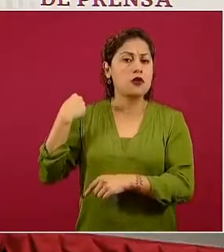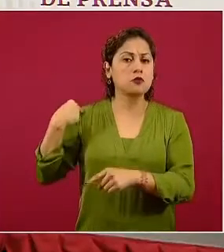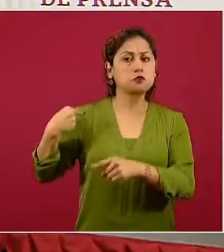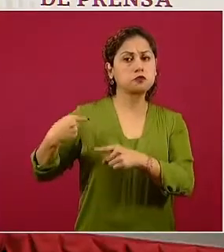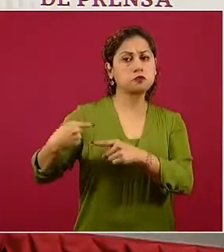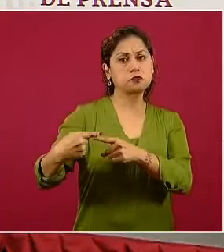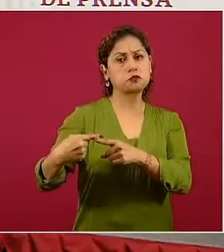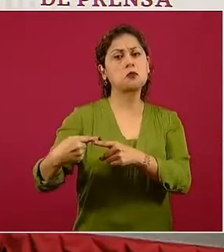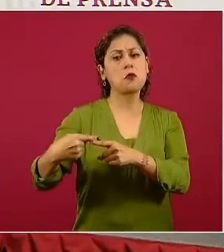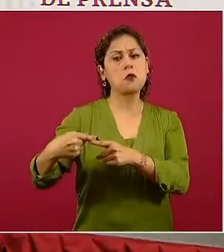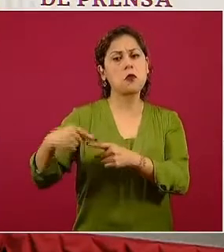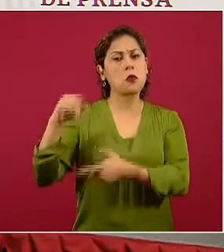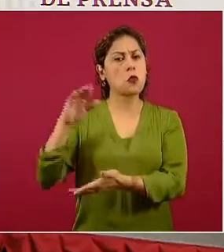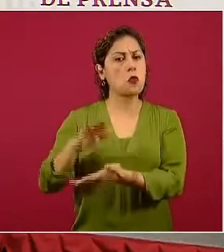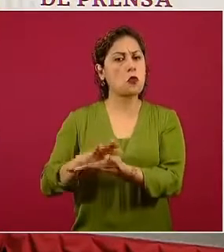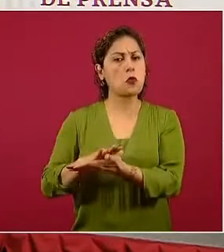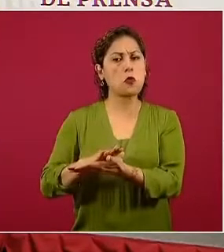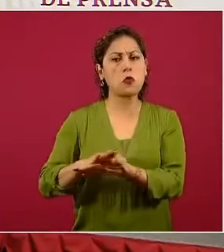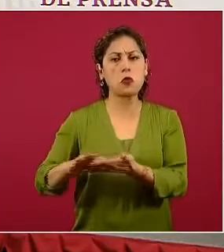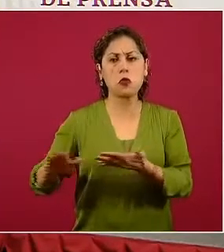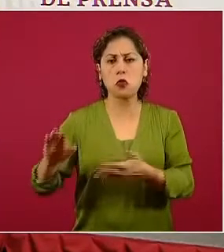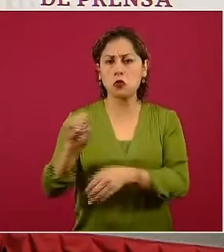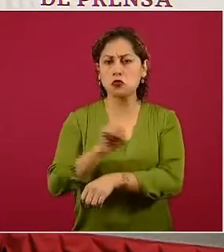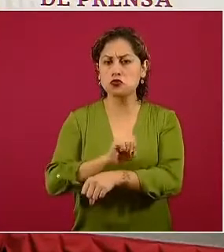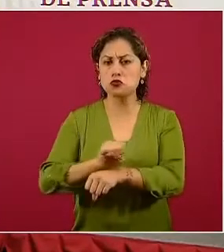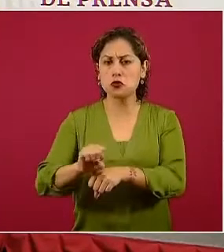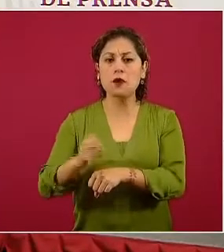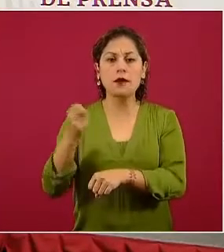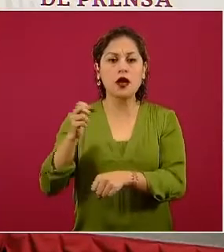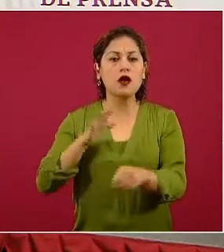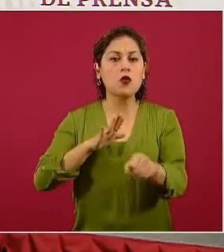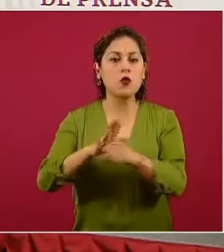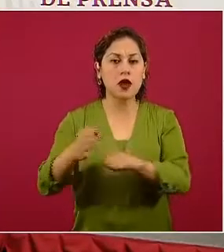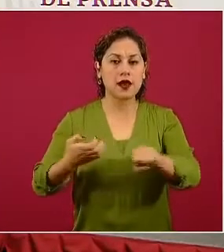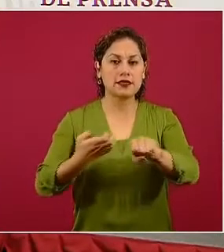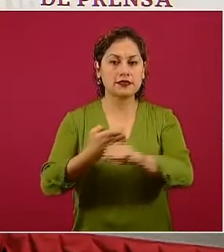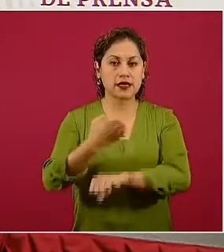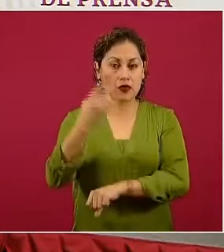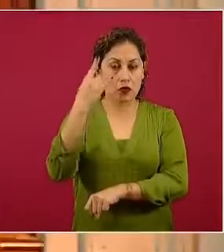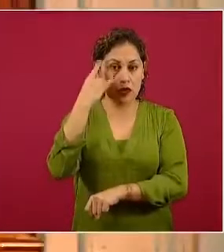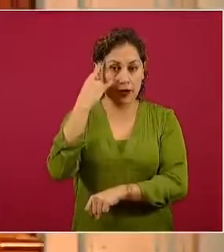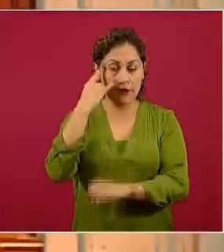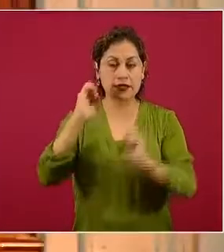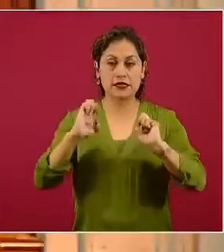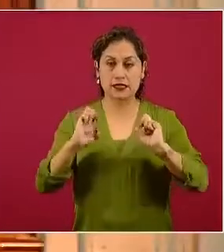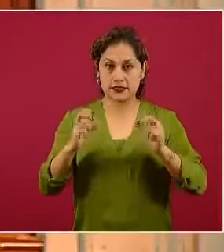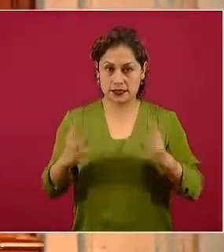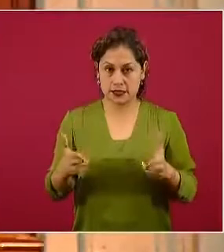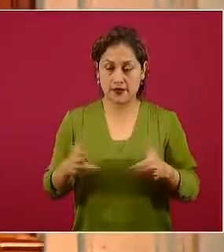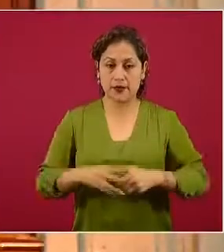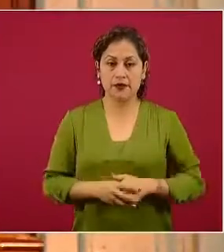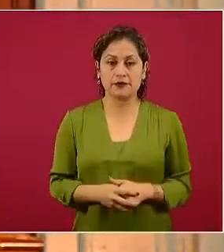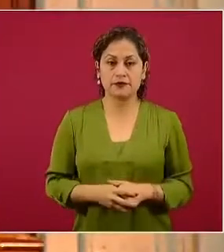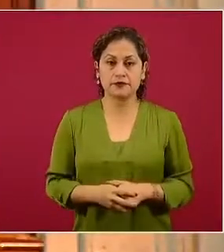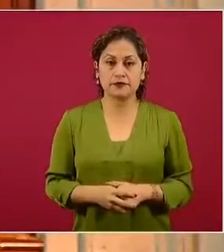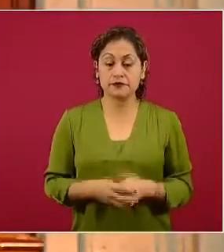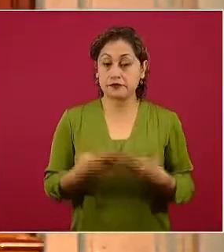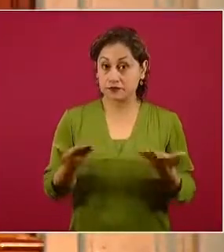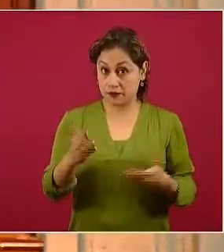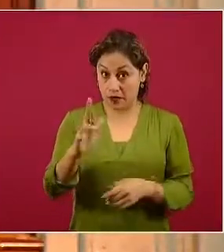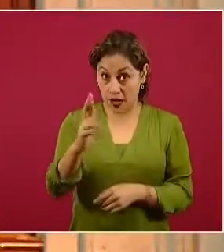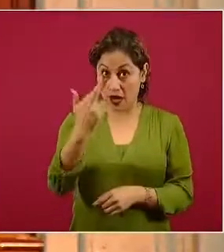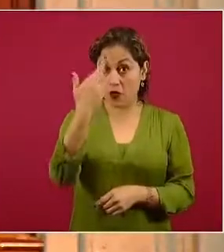riesgo que es el más bajo, que son precisamente Campeche y Chiapas. Recuerden que cuando hablamos